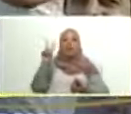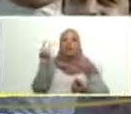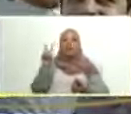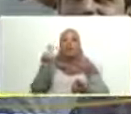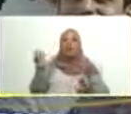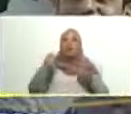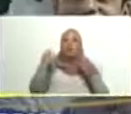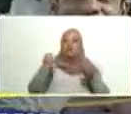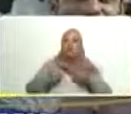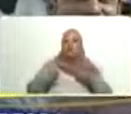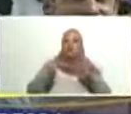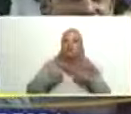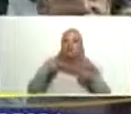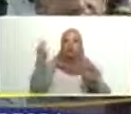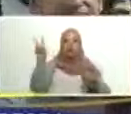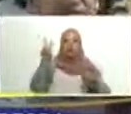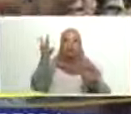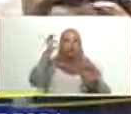mujeres!